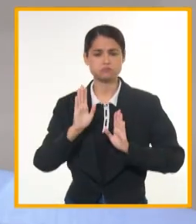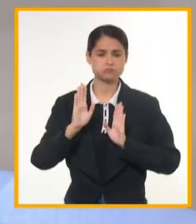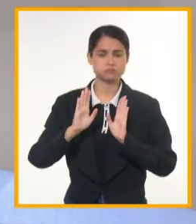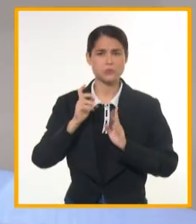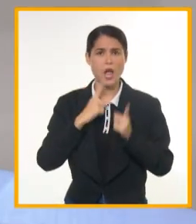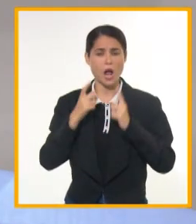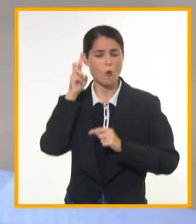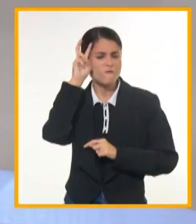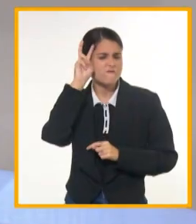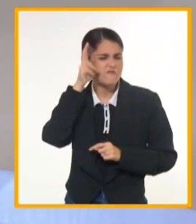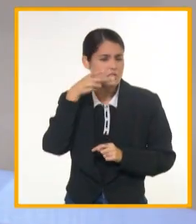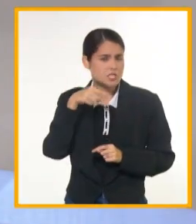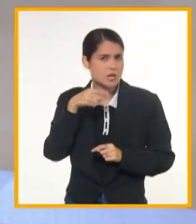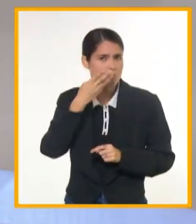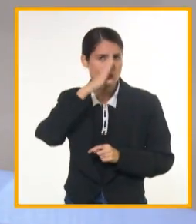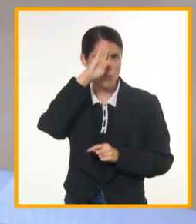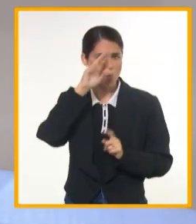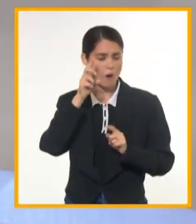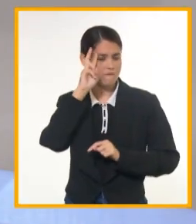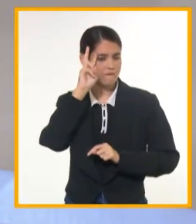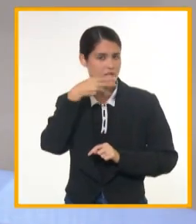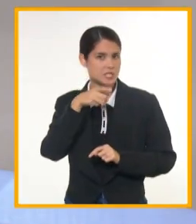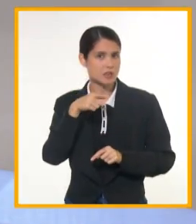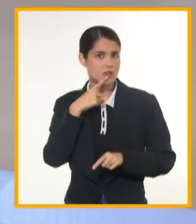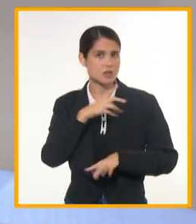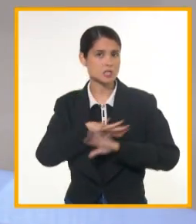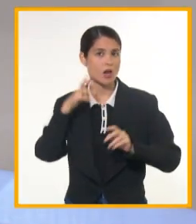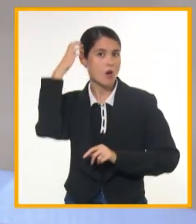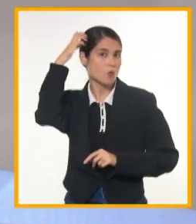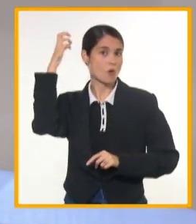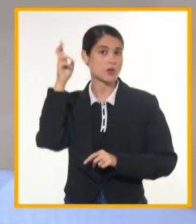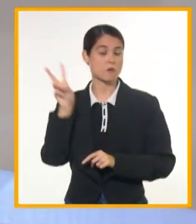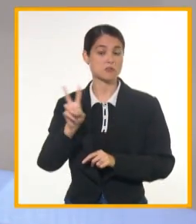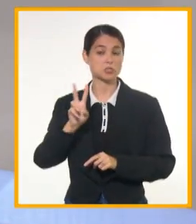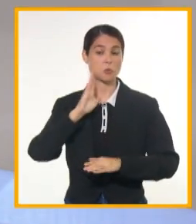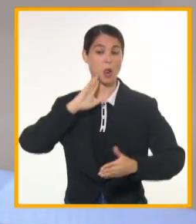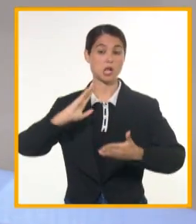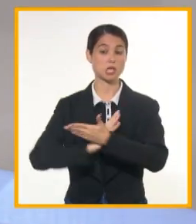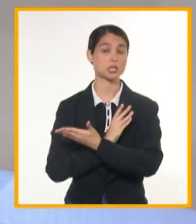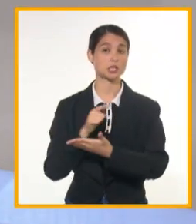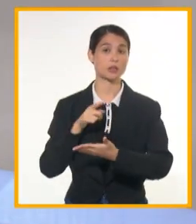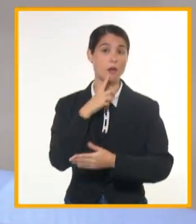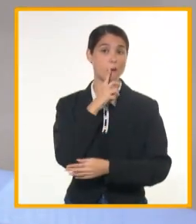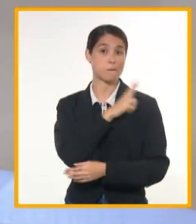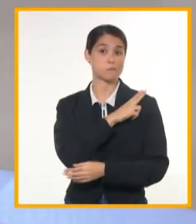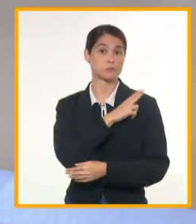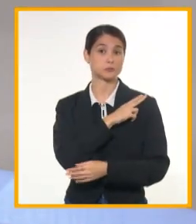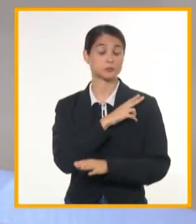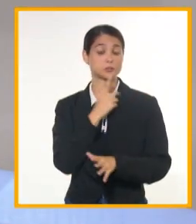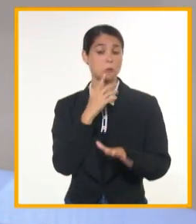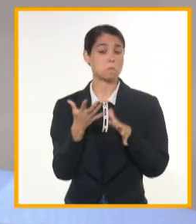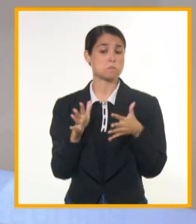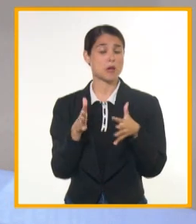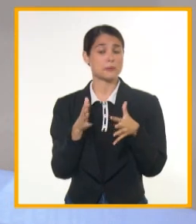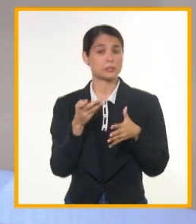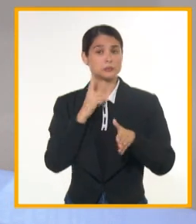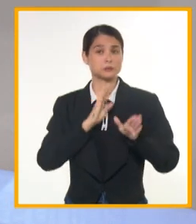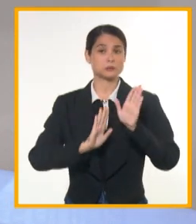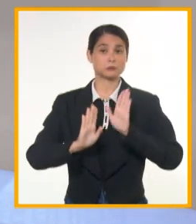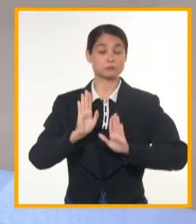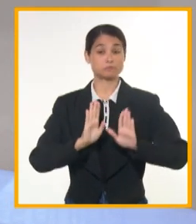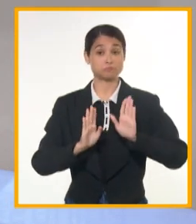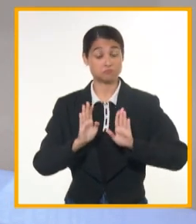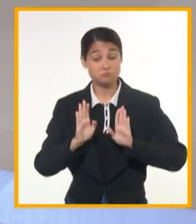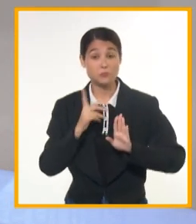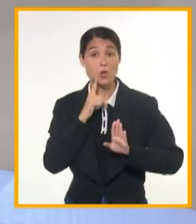gobierno cubano de que el gobierno venezolano dejara el poder, él renovaba el acuerdo. Más o menos eso fue lo que se